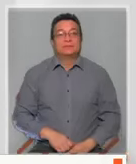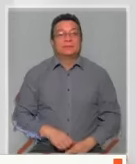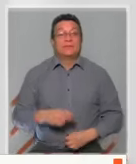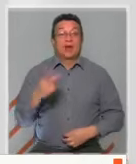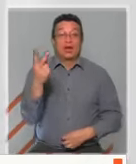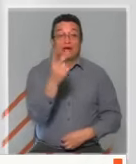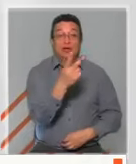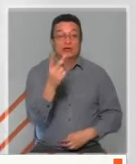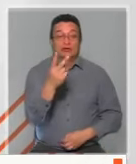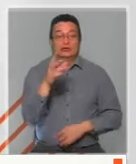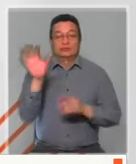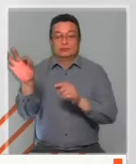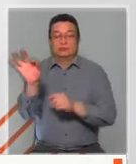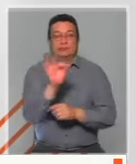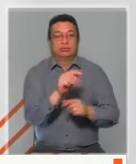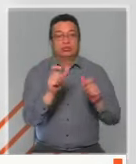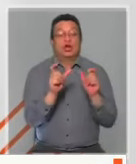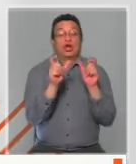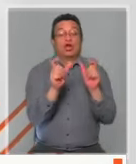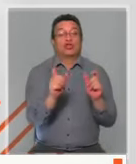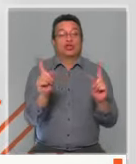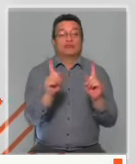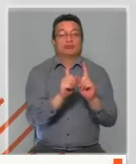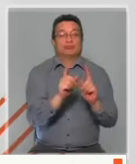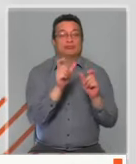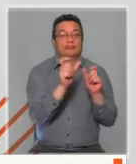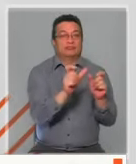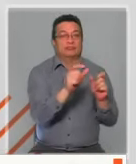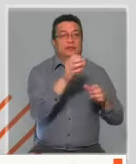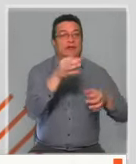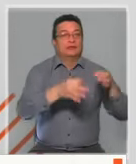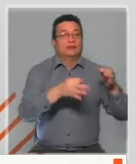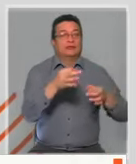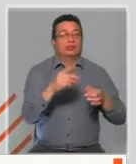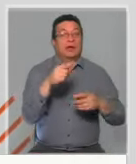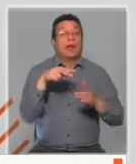Ambos pasarán a control de detención a la espera de ver qué pasa con los